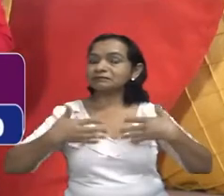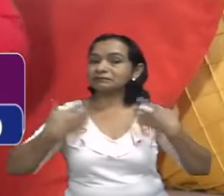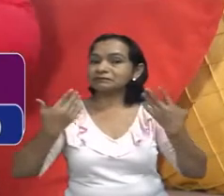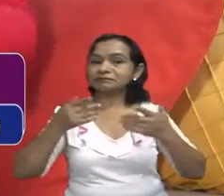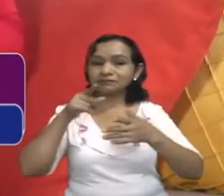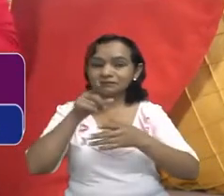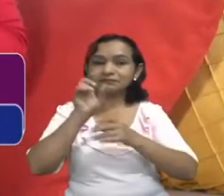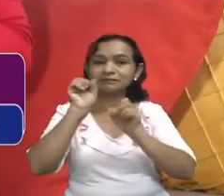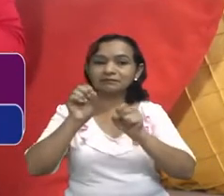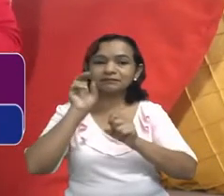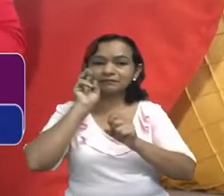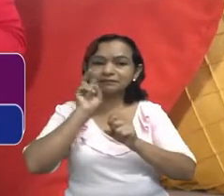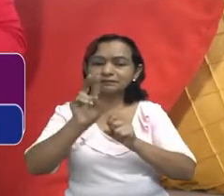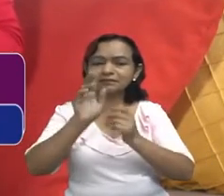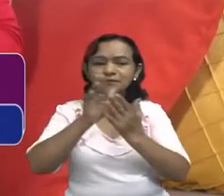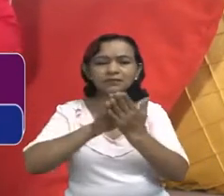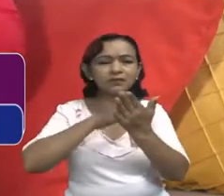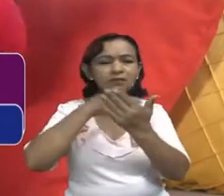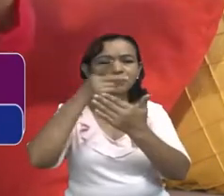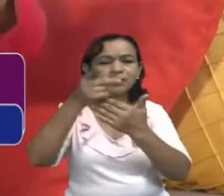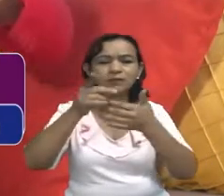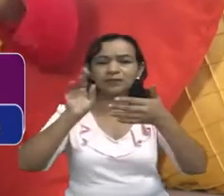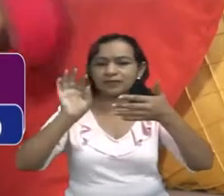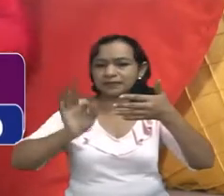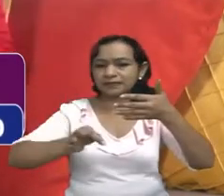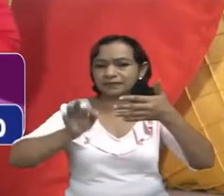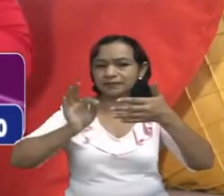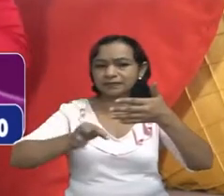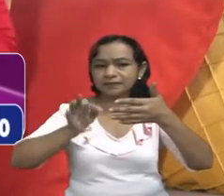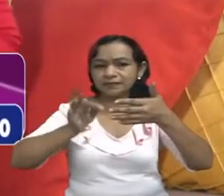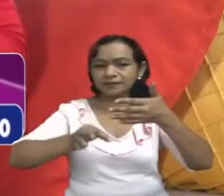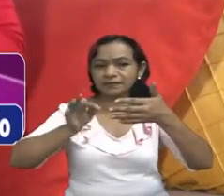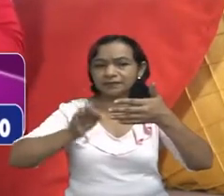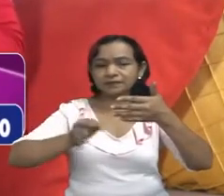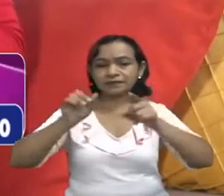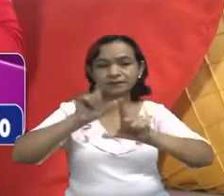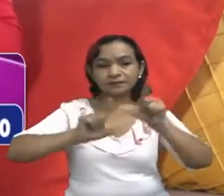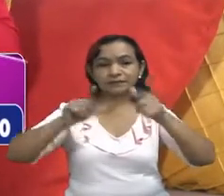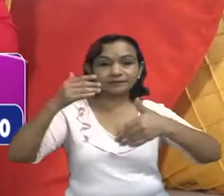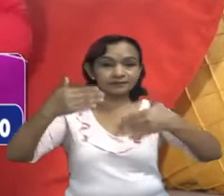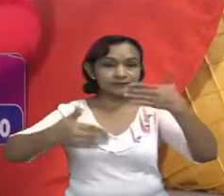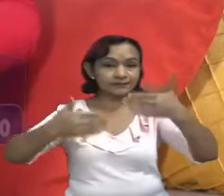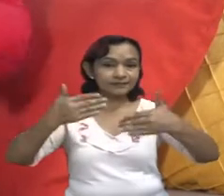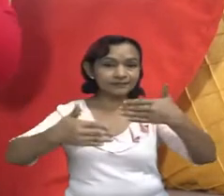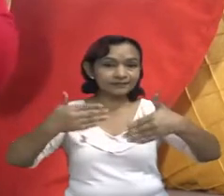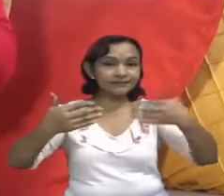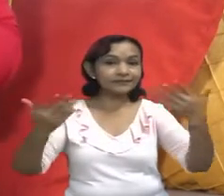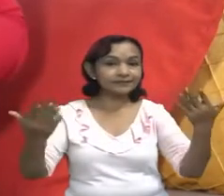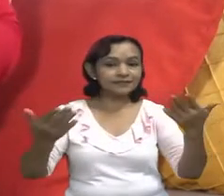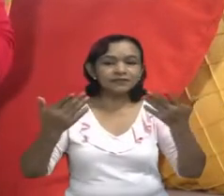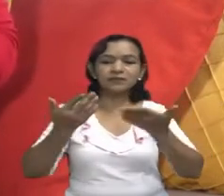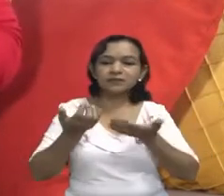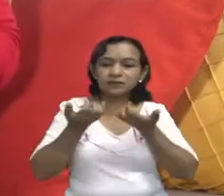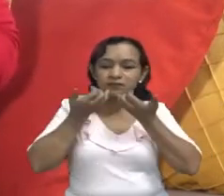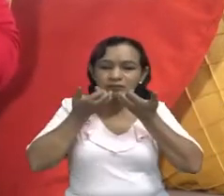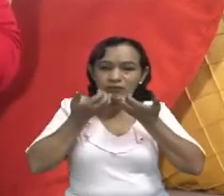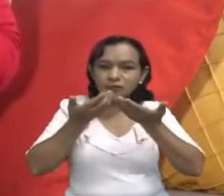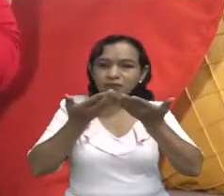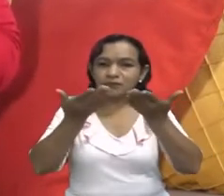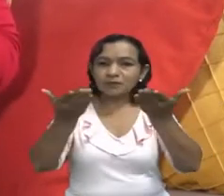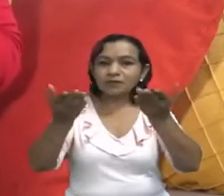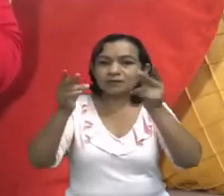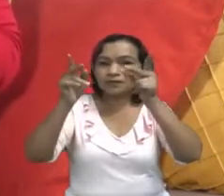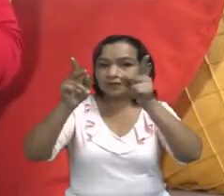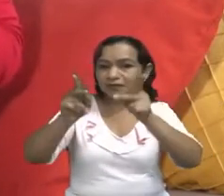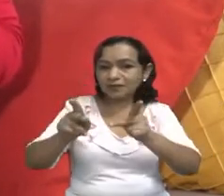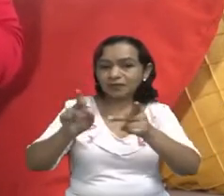ustedes pueden ver en muchos de nuestros programas a los intérpretes, como están viendo en este programa igual, okay, que están llevándole esta información junto